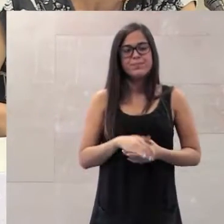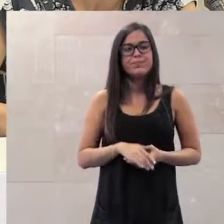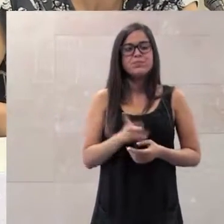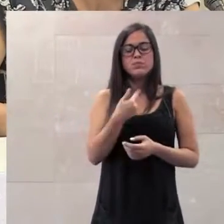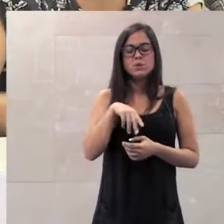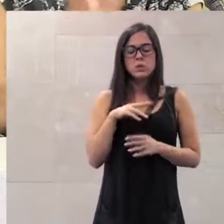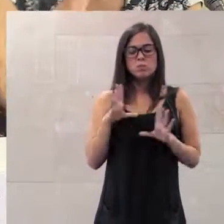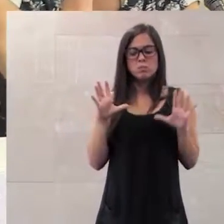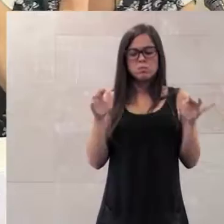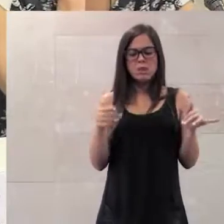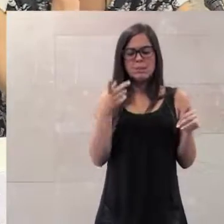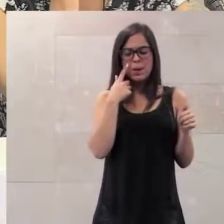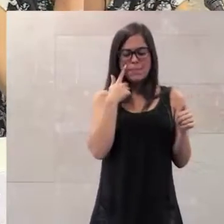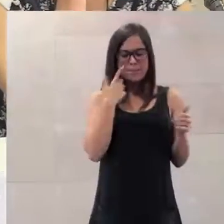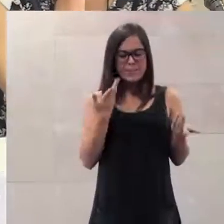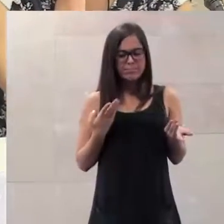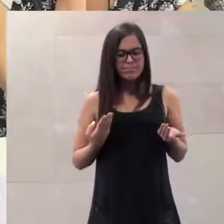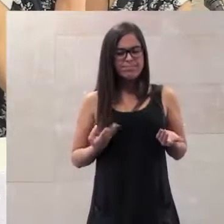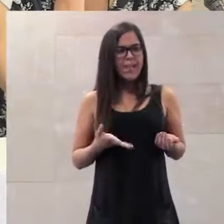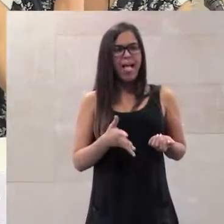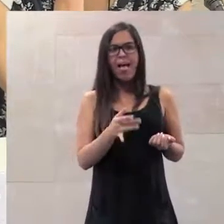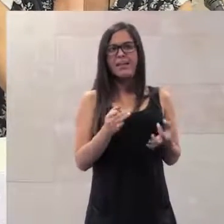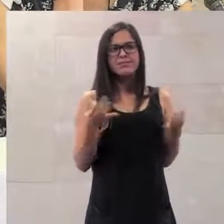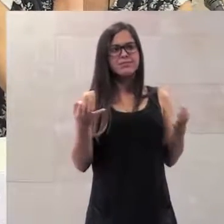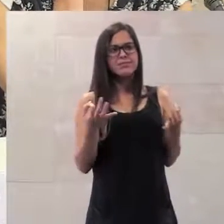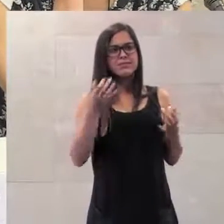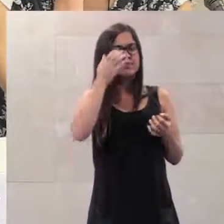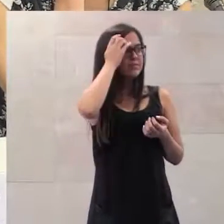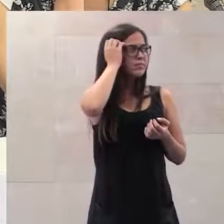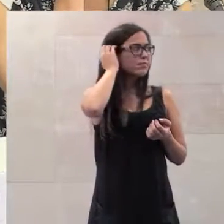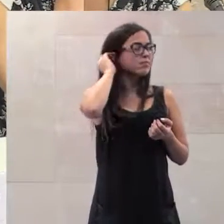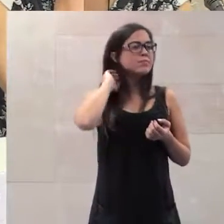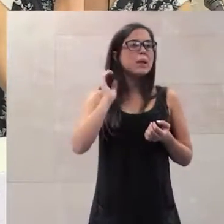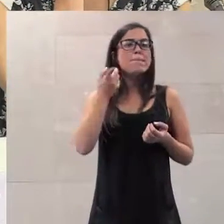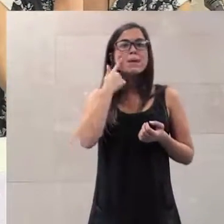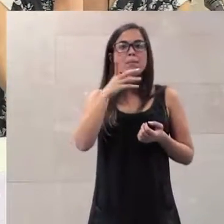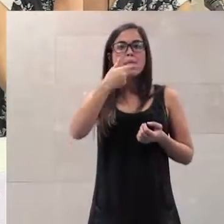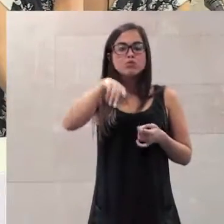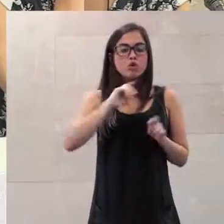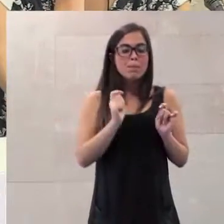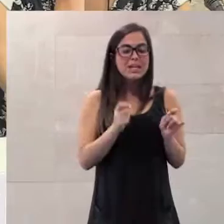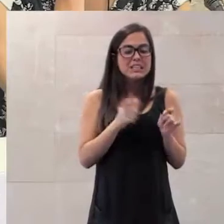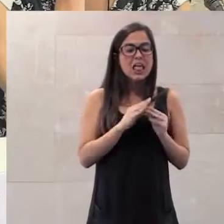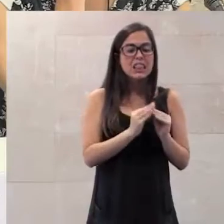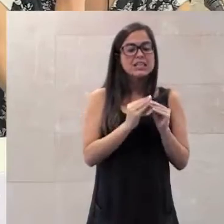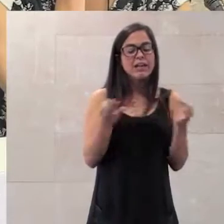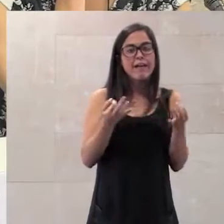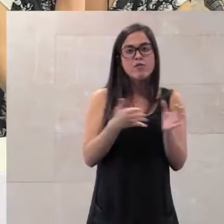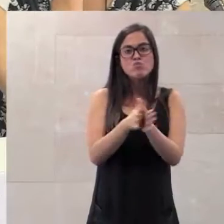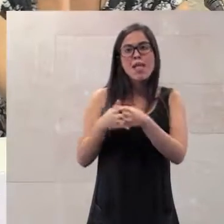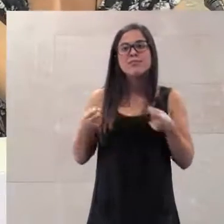Empezamos mirando un poco lo que había y seguramente, mirando qué hacíais en Basauri, mirando qué hacían todas las